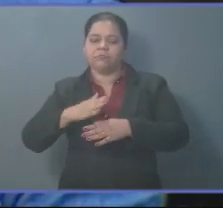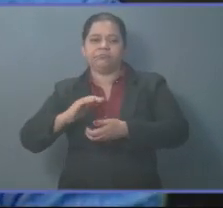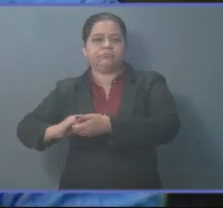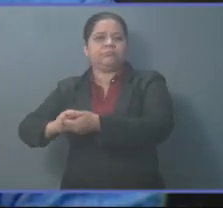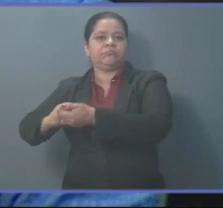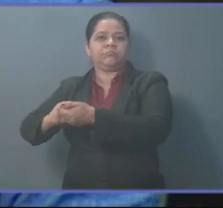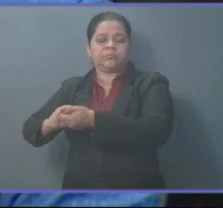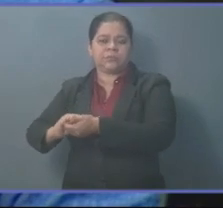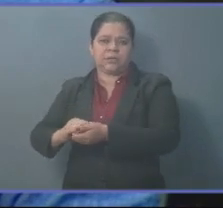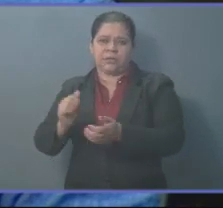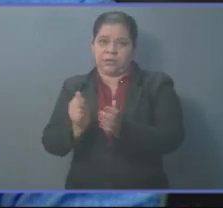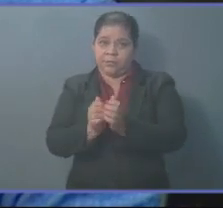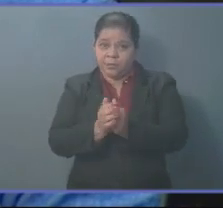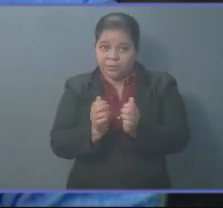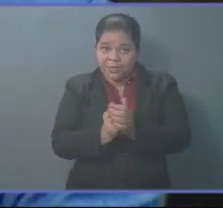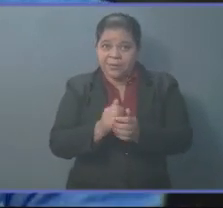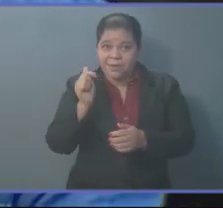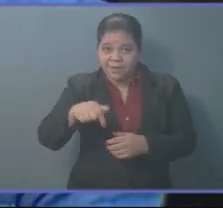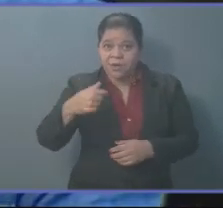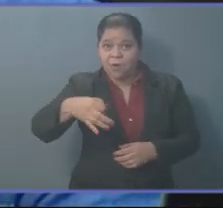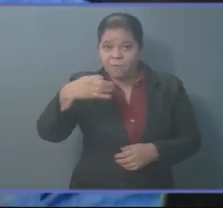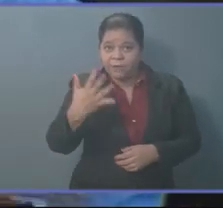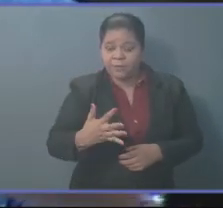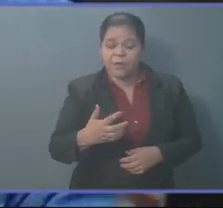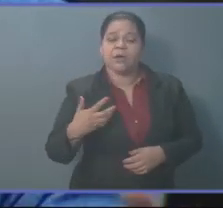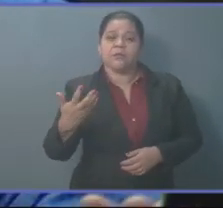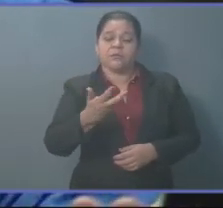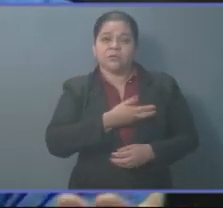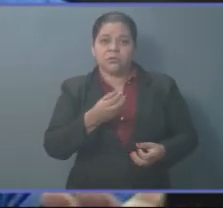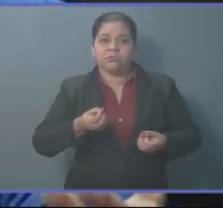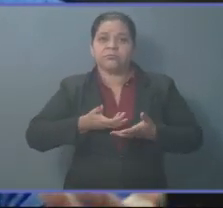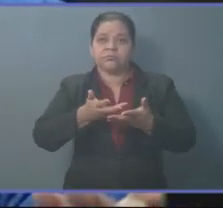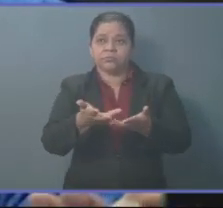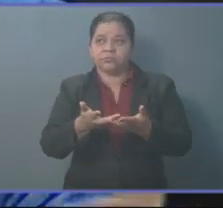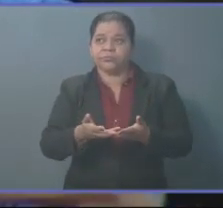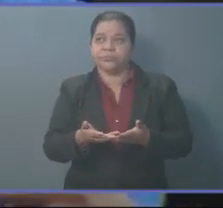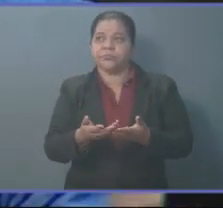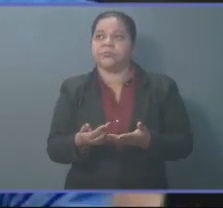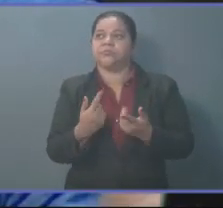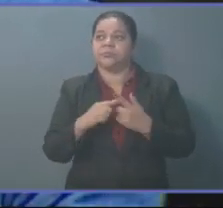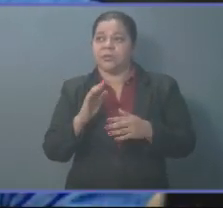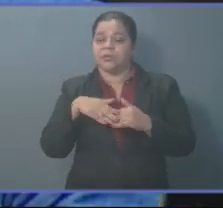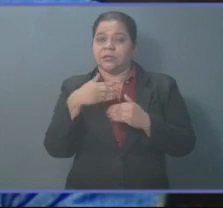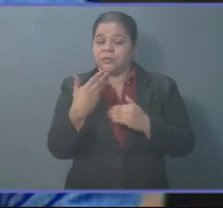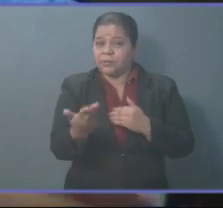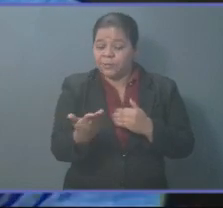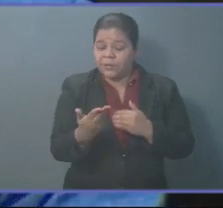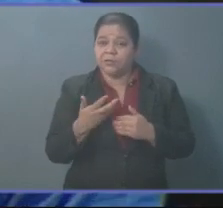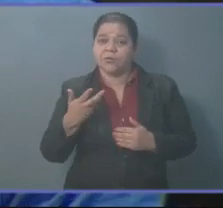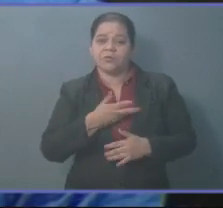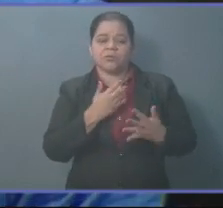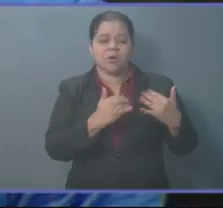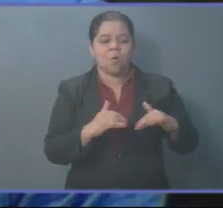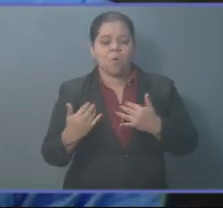legitiman. Nos servimos en bandeja de plata y caemos en el juego